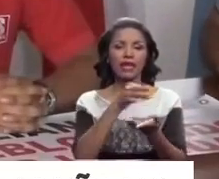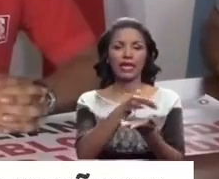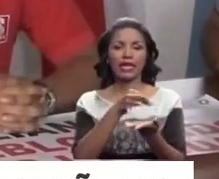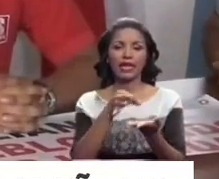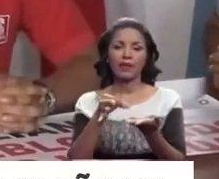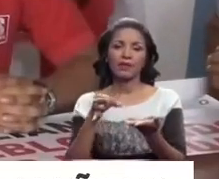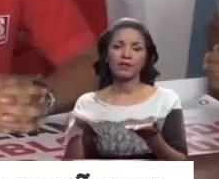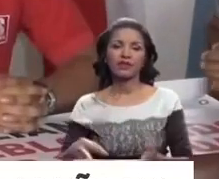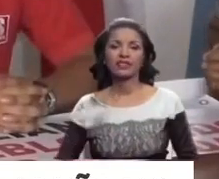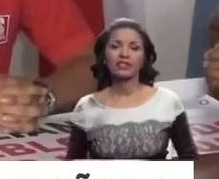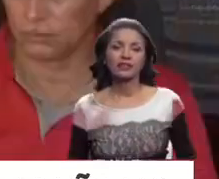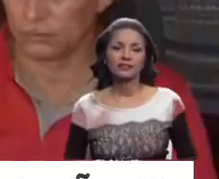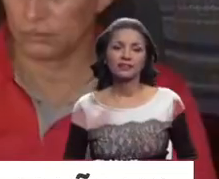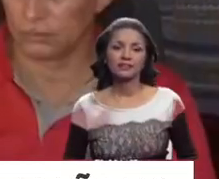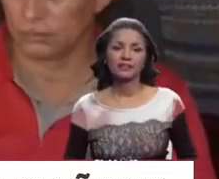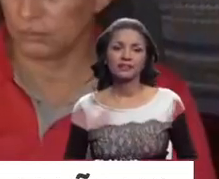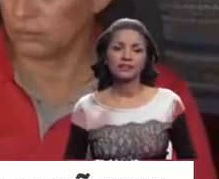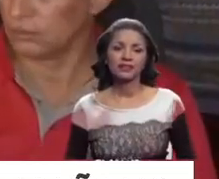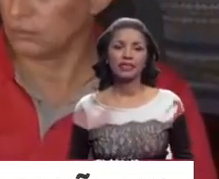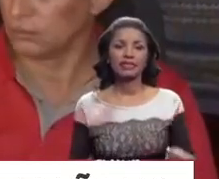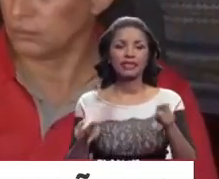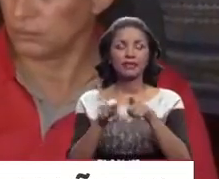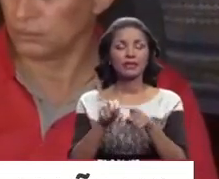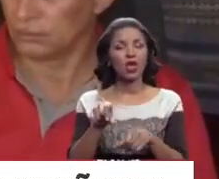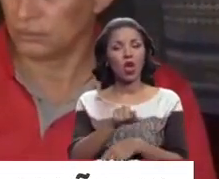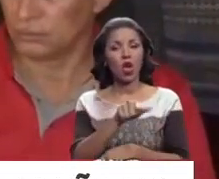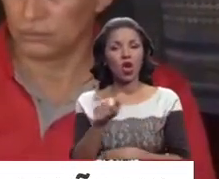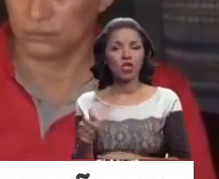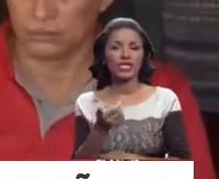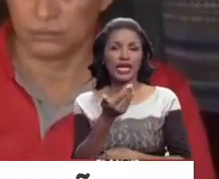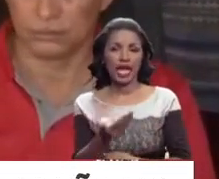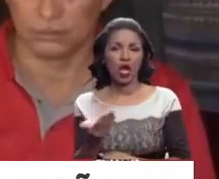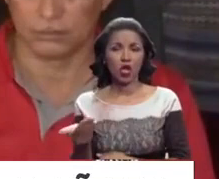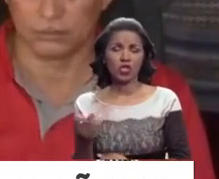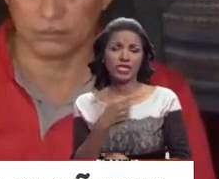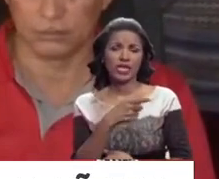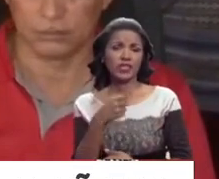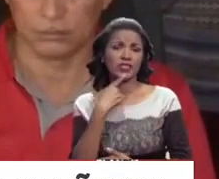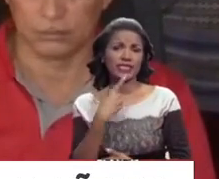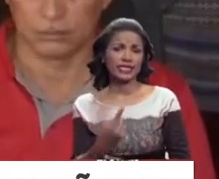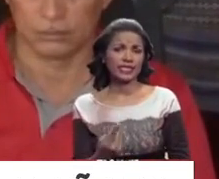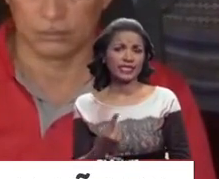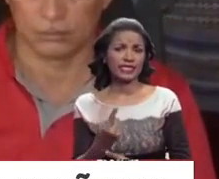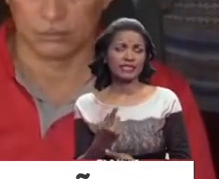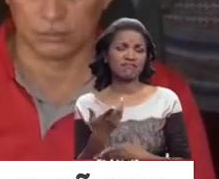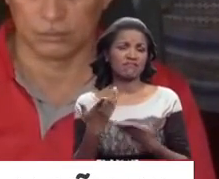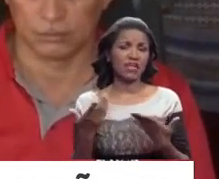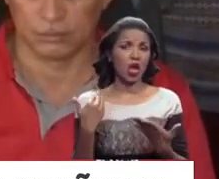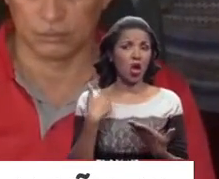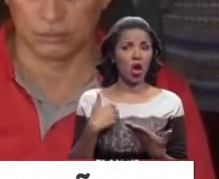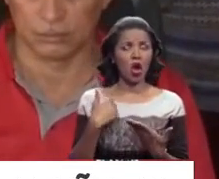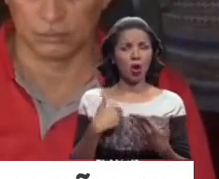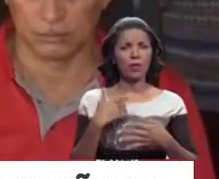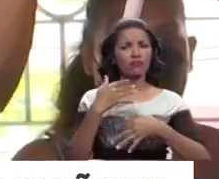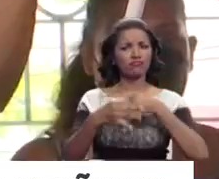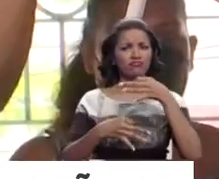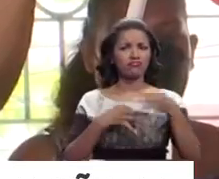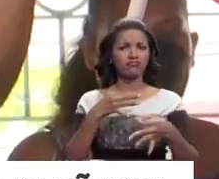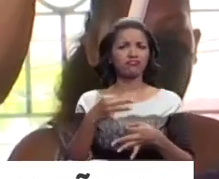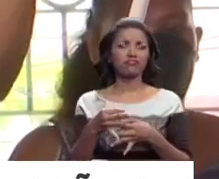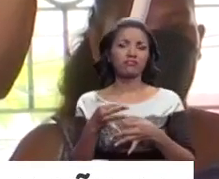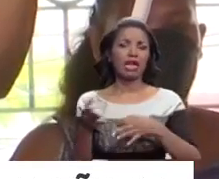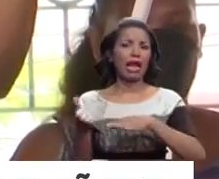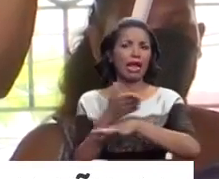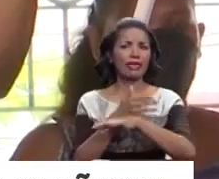interior del país. Entre otras cosas, lo que ha mencionado Marco Andrade, uno de los voceros de esta conferencia, es que luego